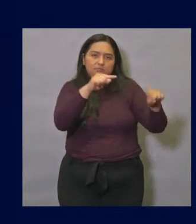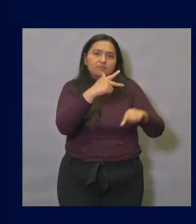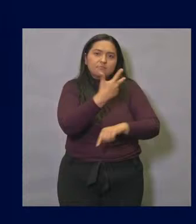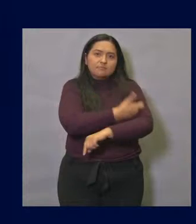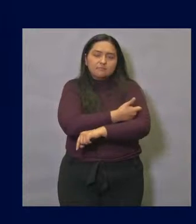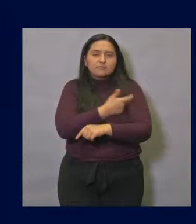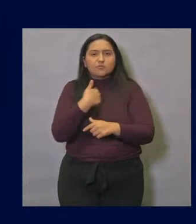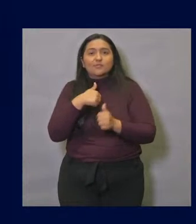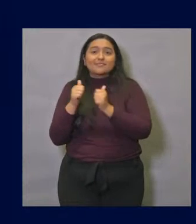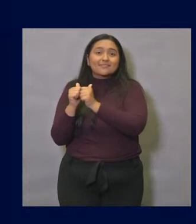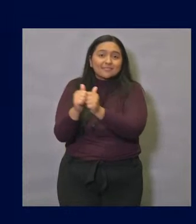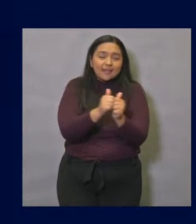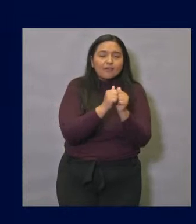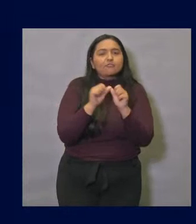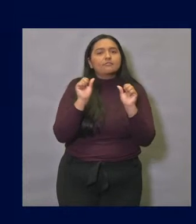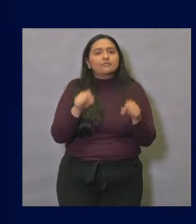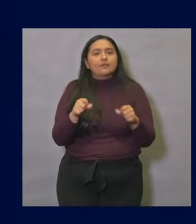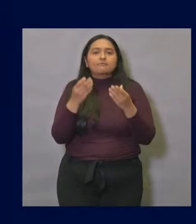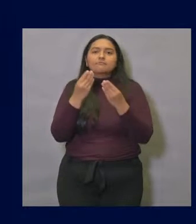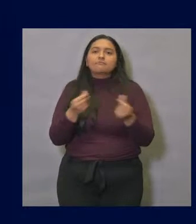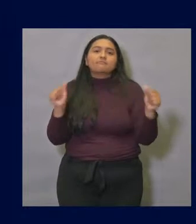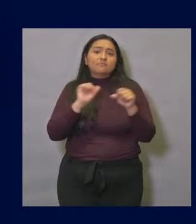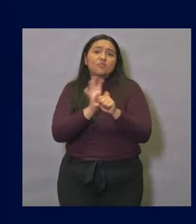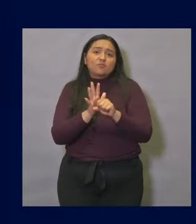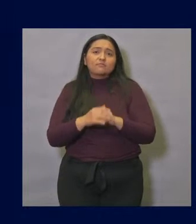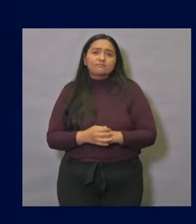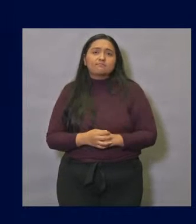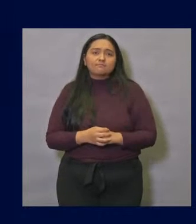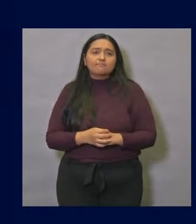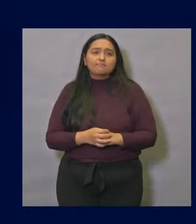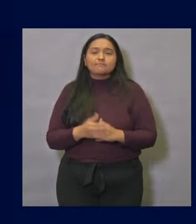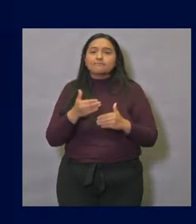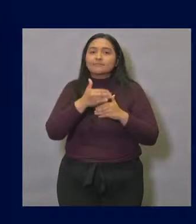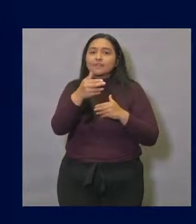nuestro condado. Next slide, please.